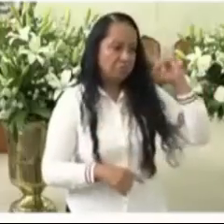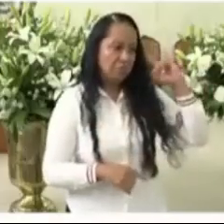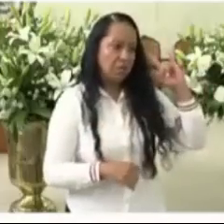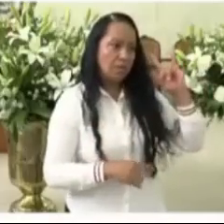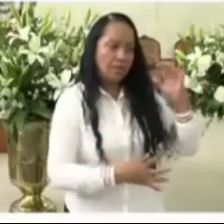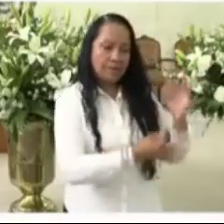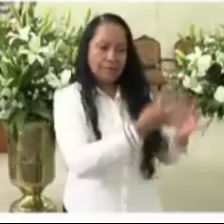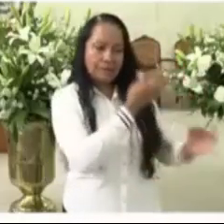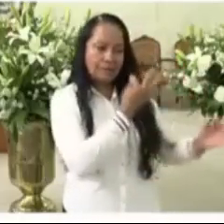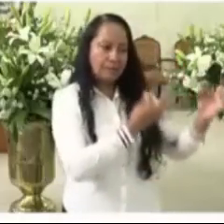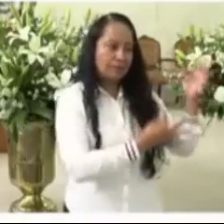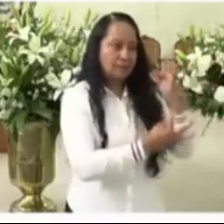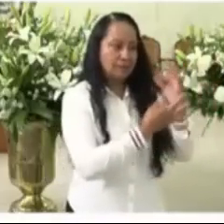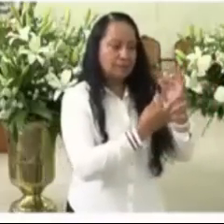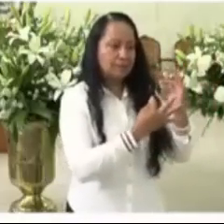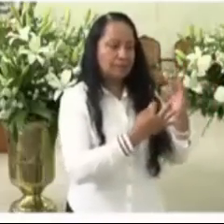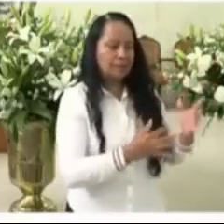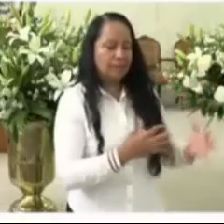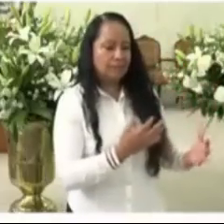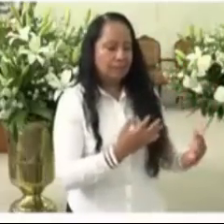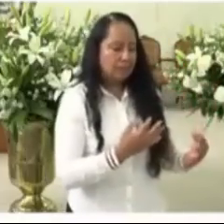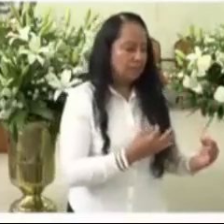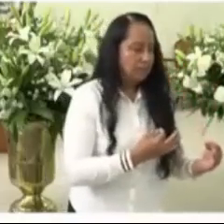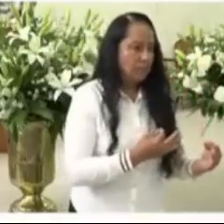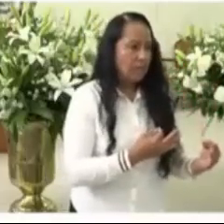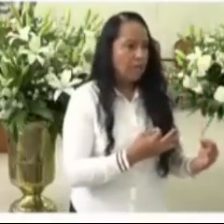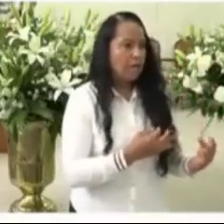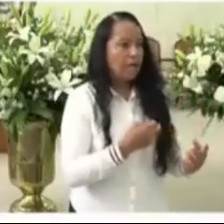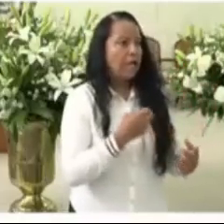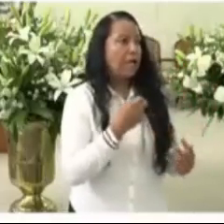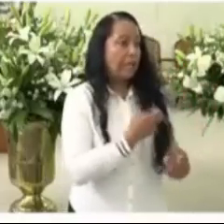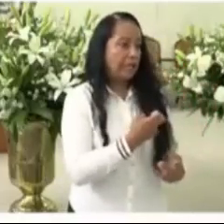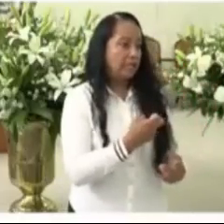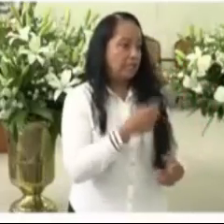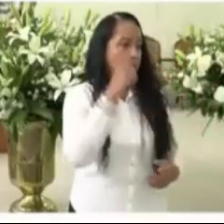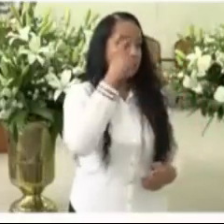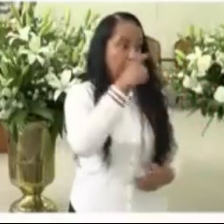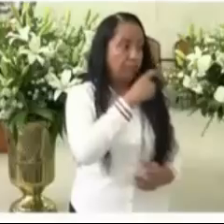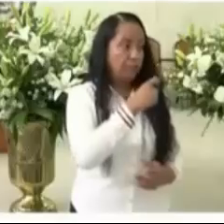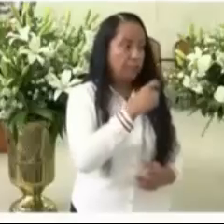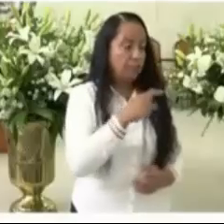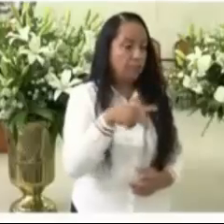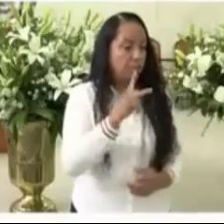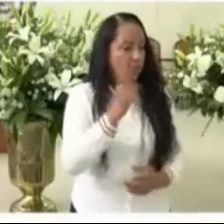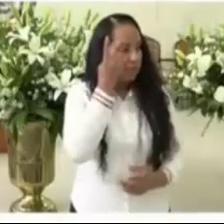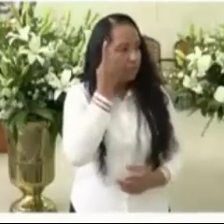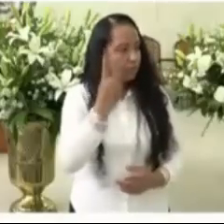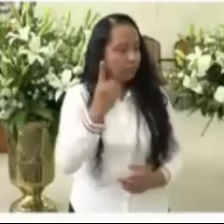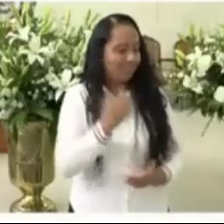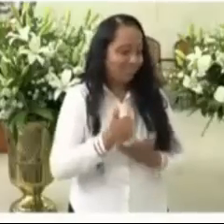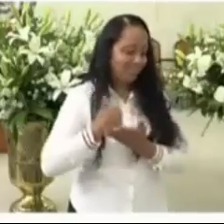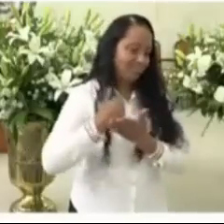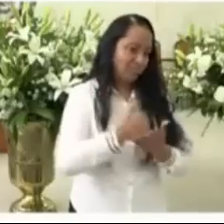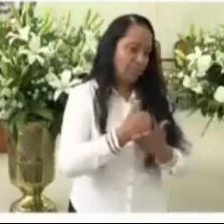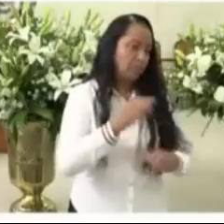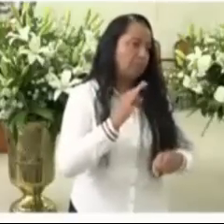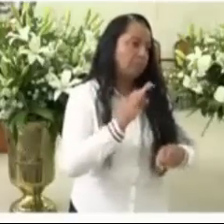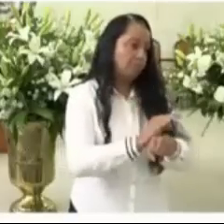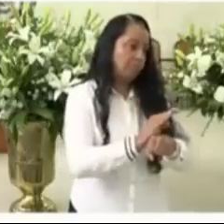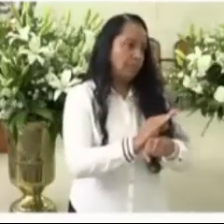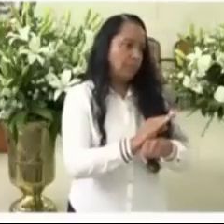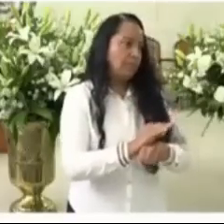contra principados y potestades, contra huestes espirituales de maldad en las regiones celestes. Pero las armas